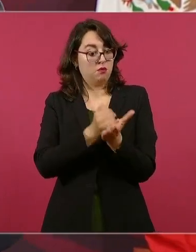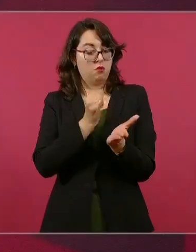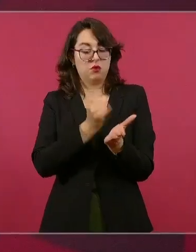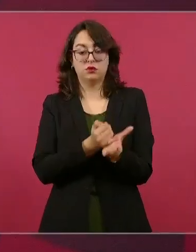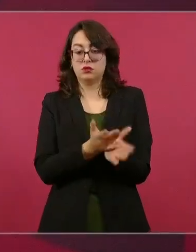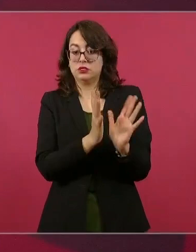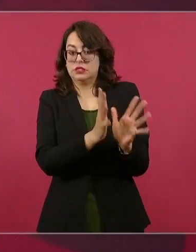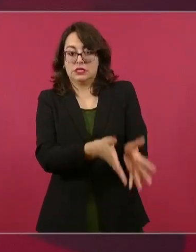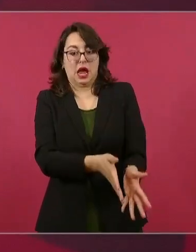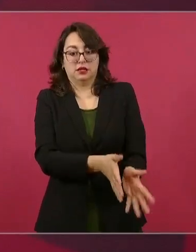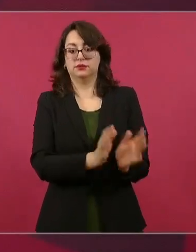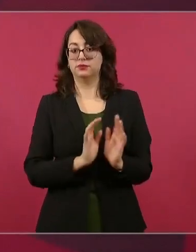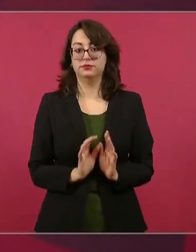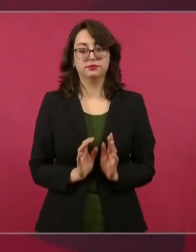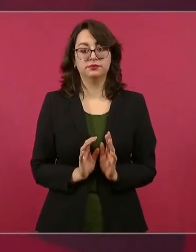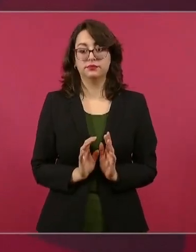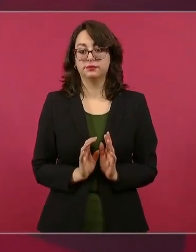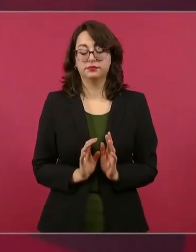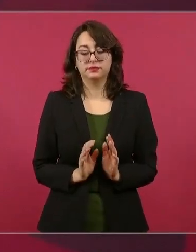presupuesto,